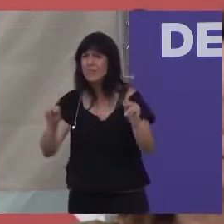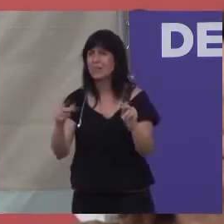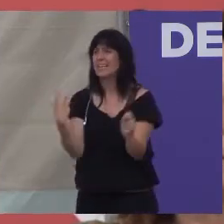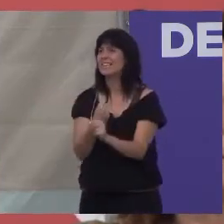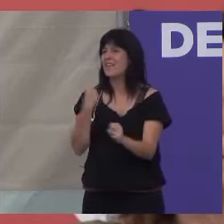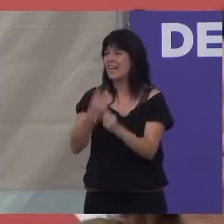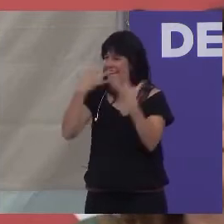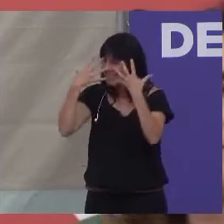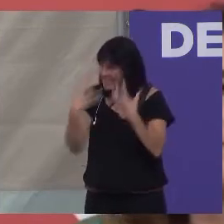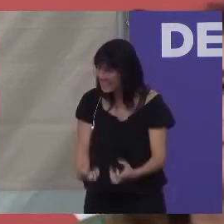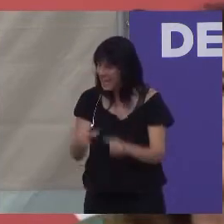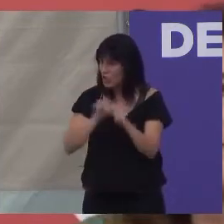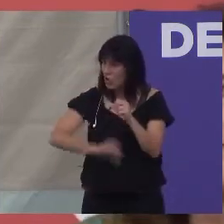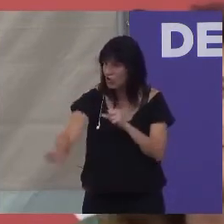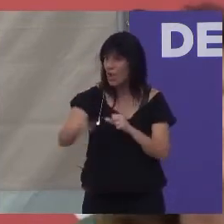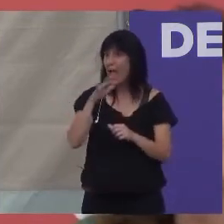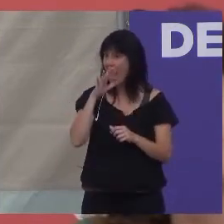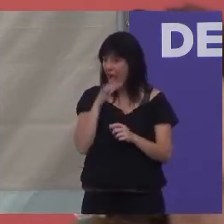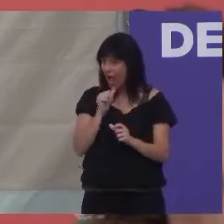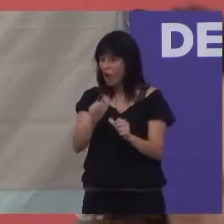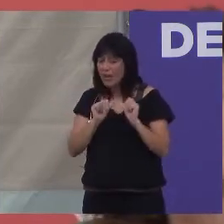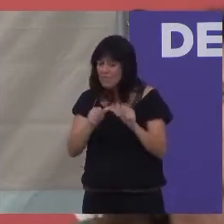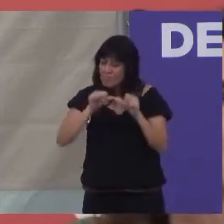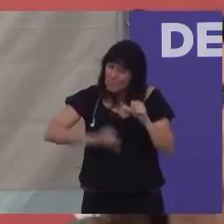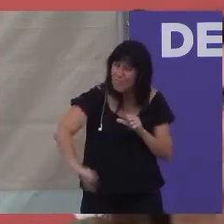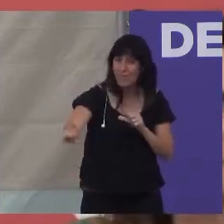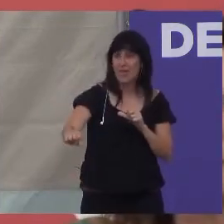en serio, desde ahora.